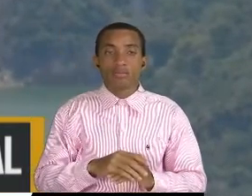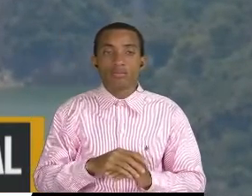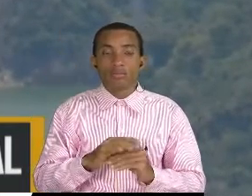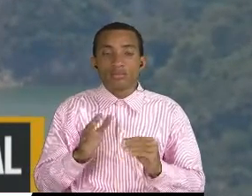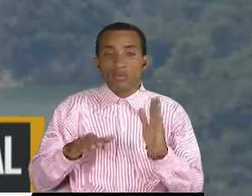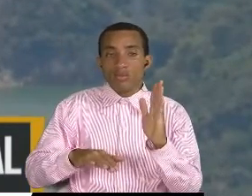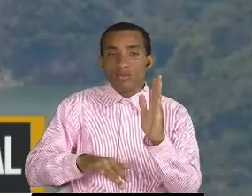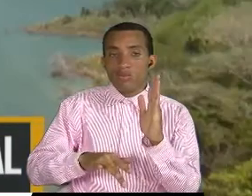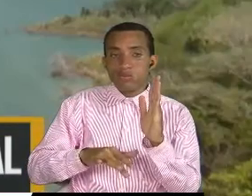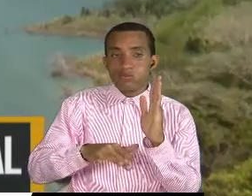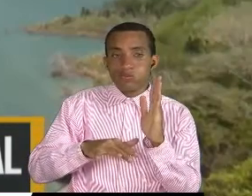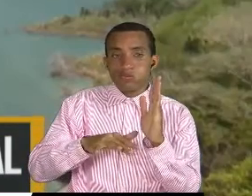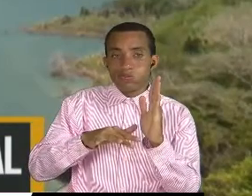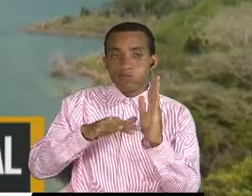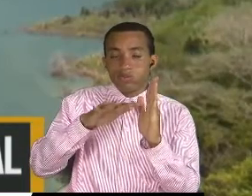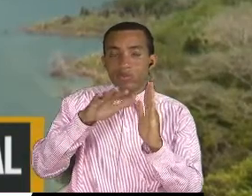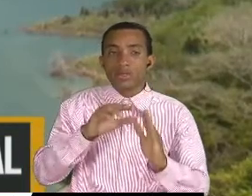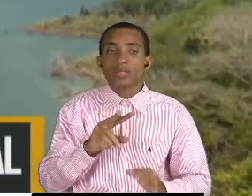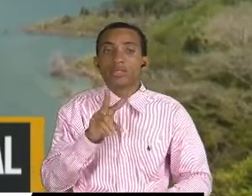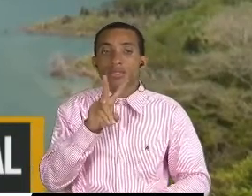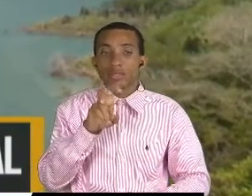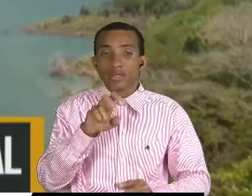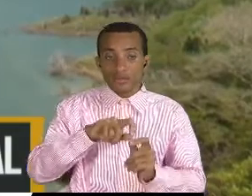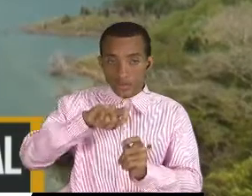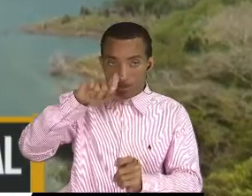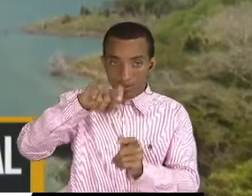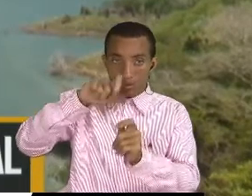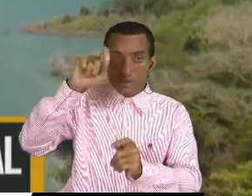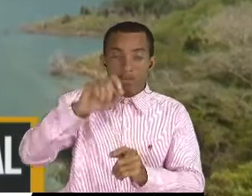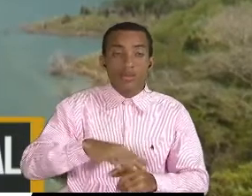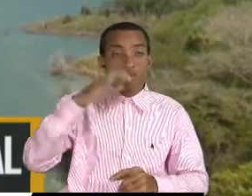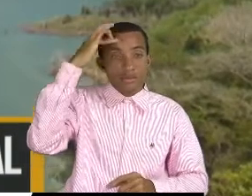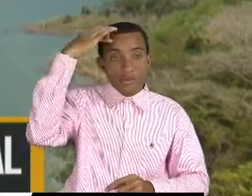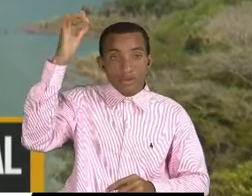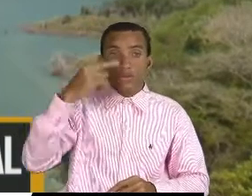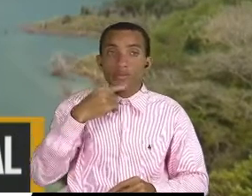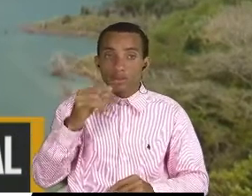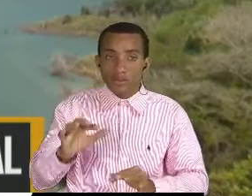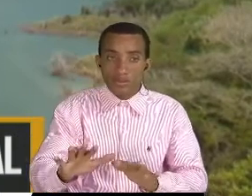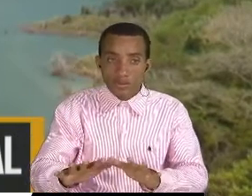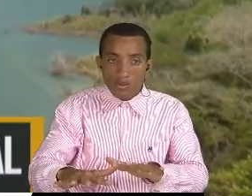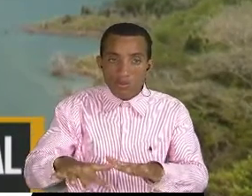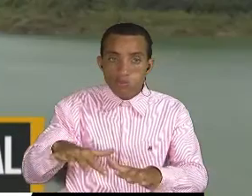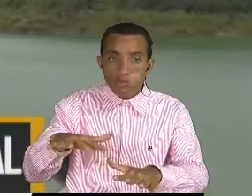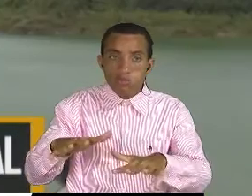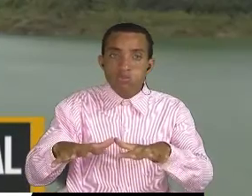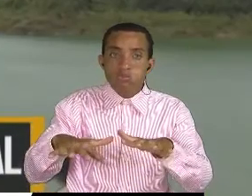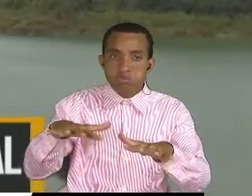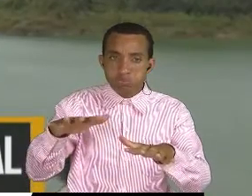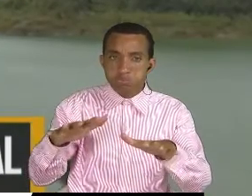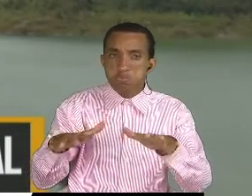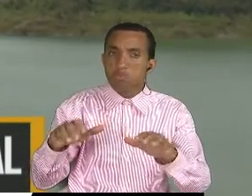almacenamiento restante es de 7 metros. El profesional aseguró que el embalse aún está a una posición conservadora, por lo que no se ha planeado la